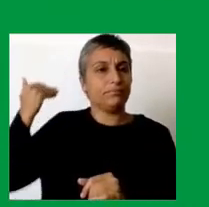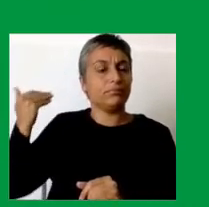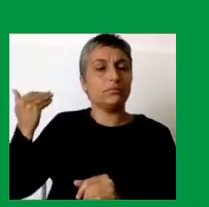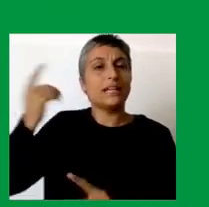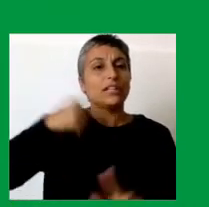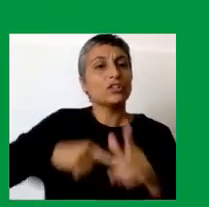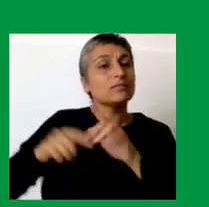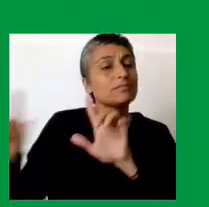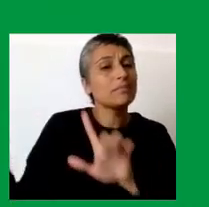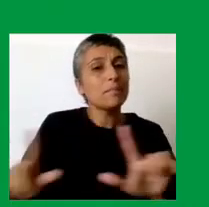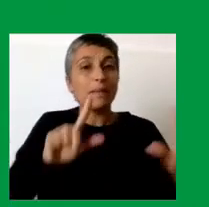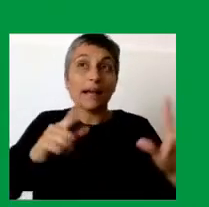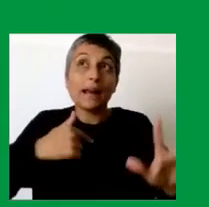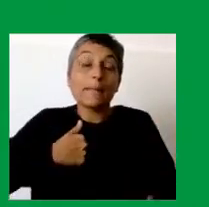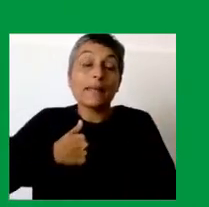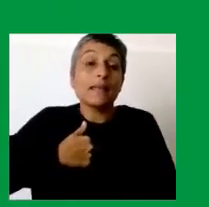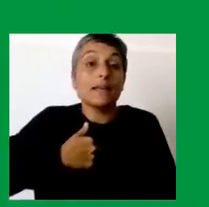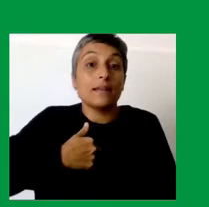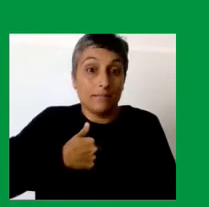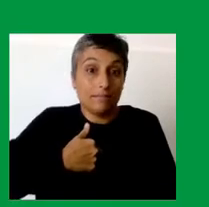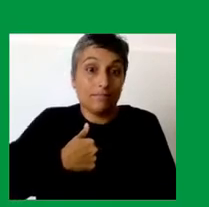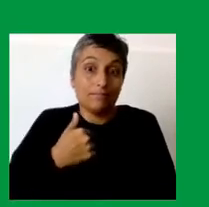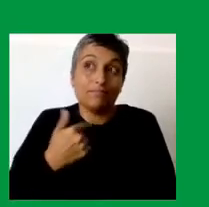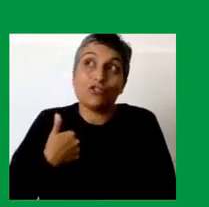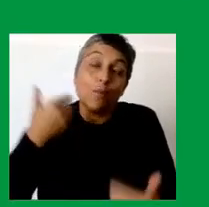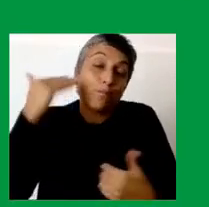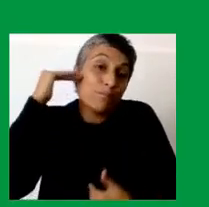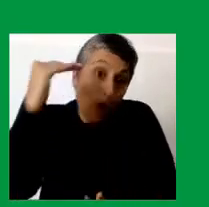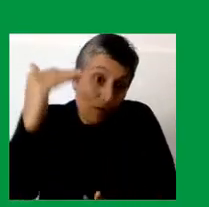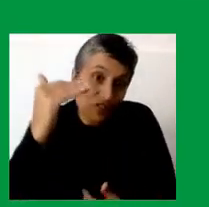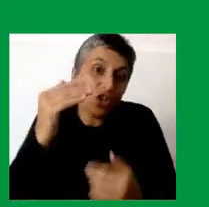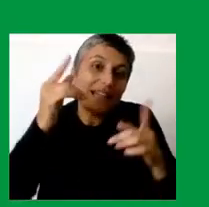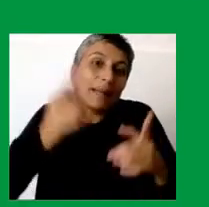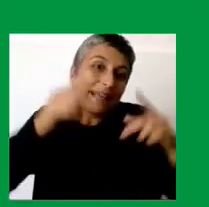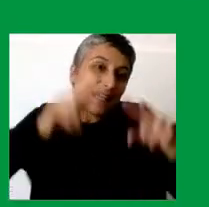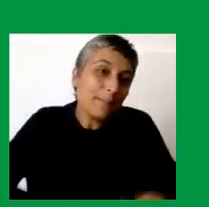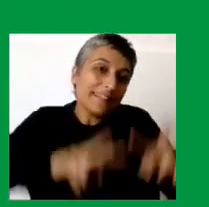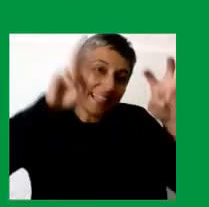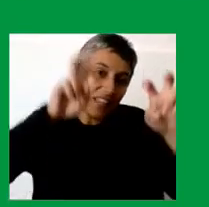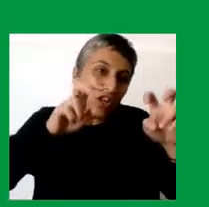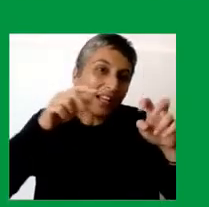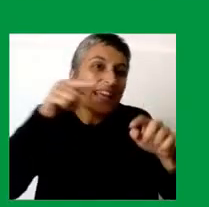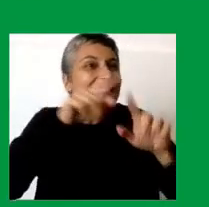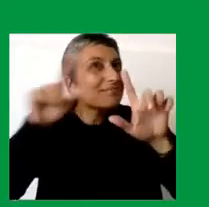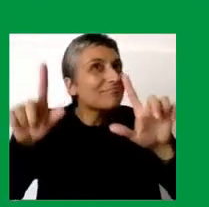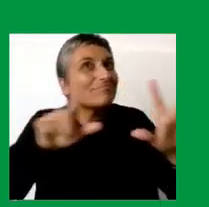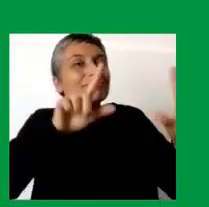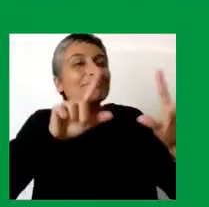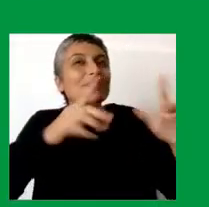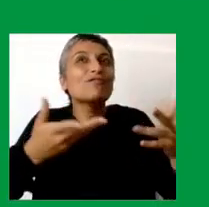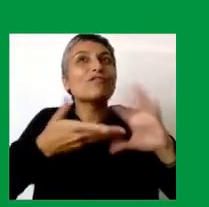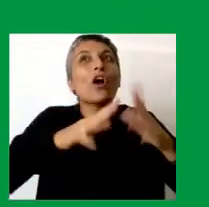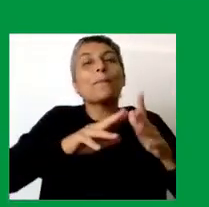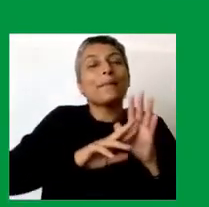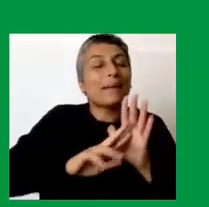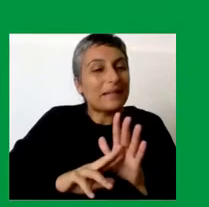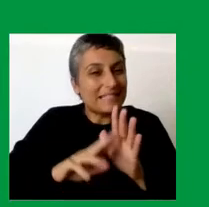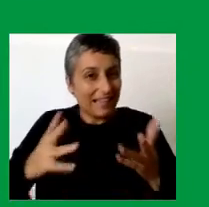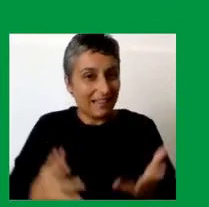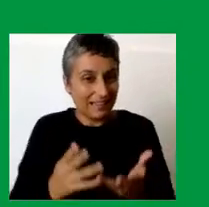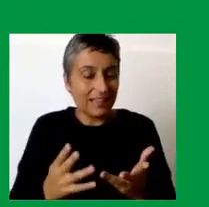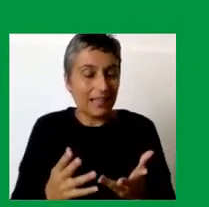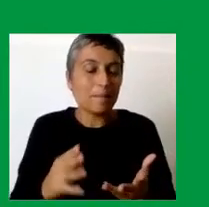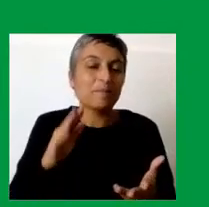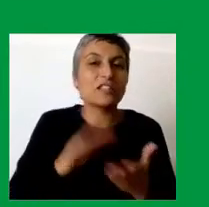imagen, yo creo que a mí, por lo menos, como docente y también como investigadora, muchas veces me representa, ¿no? Y en esto